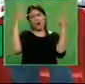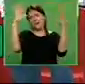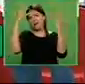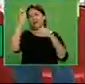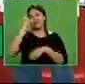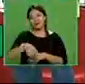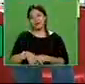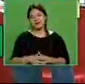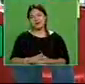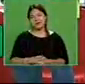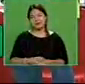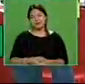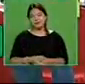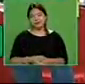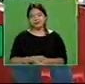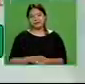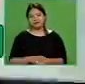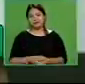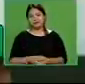también.